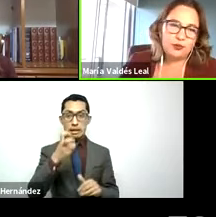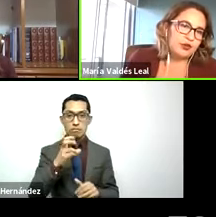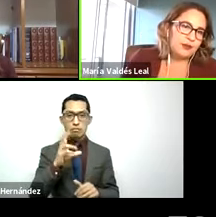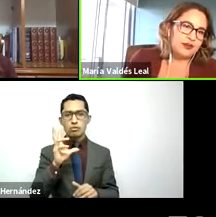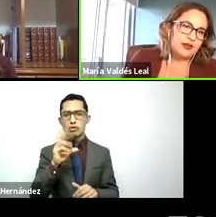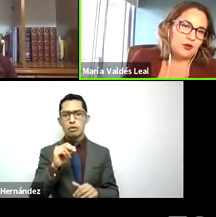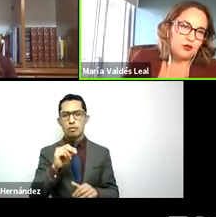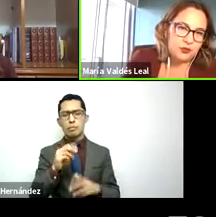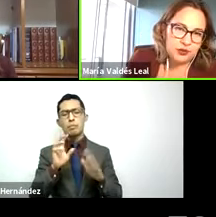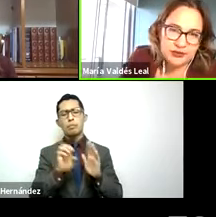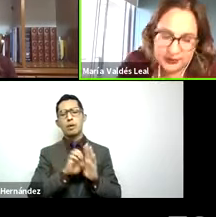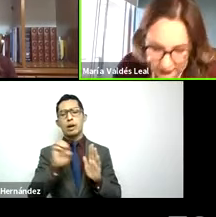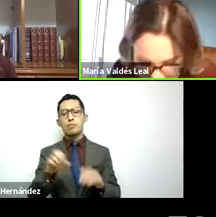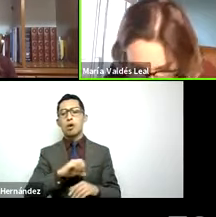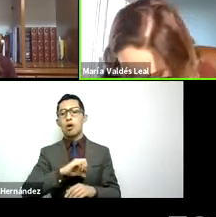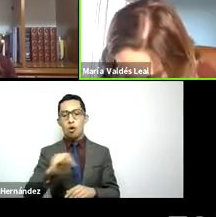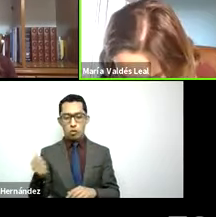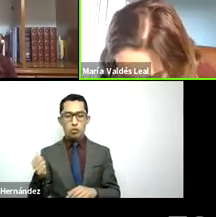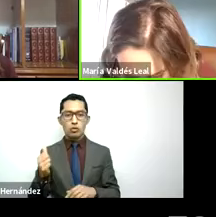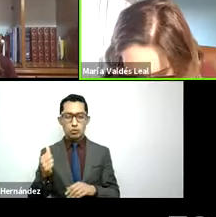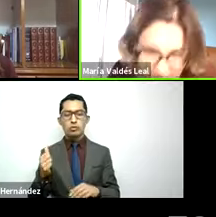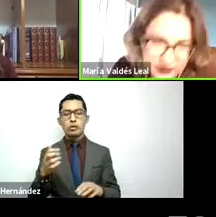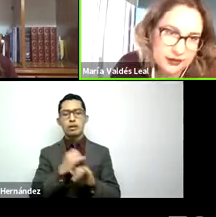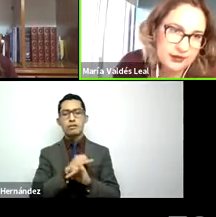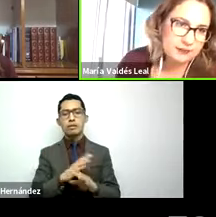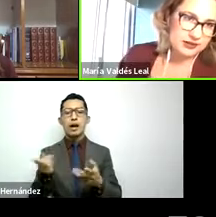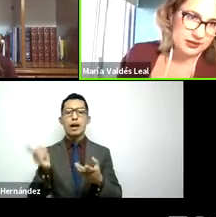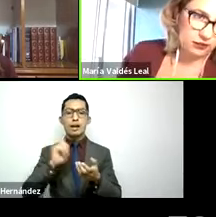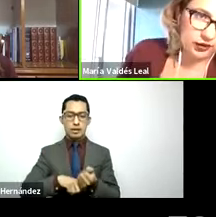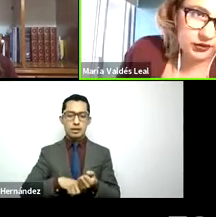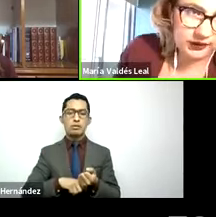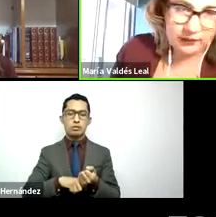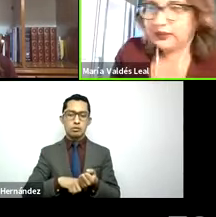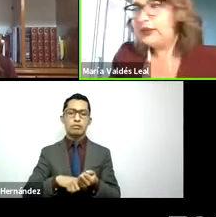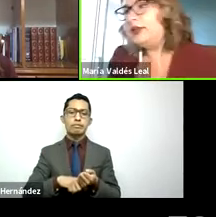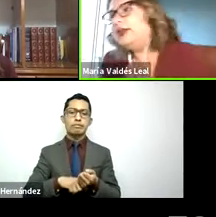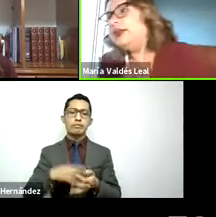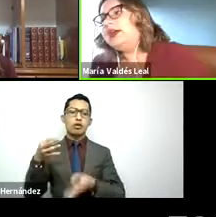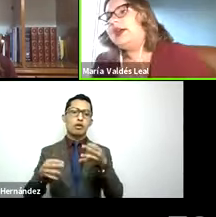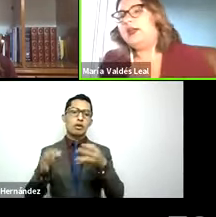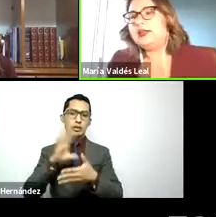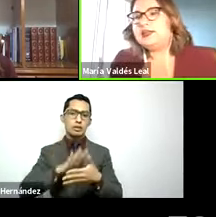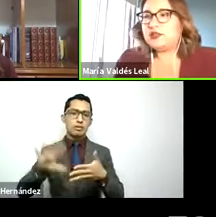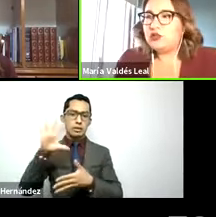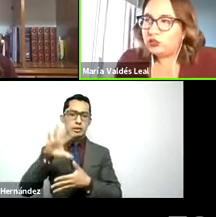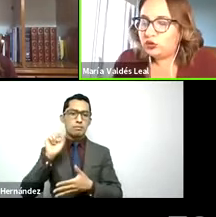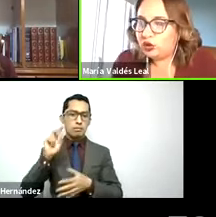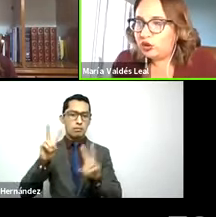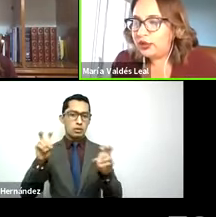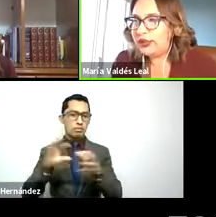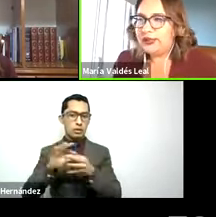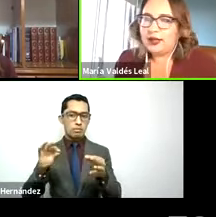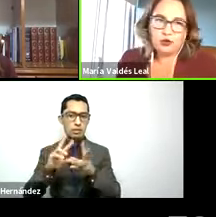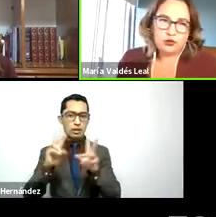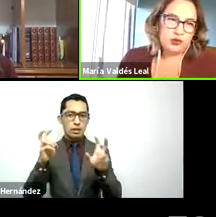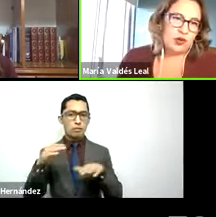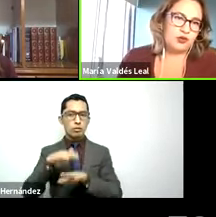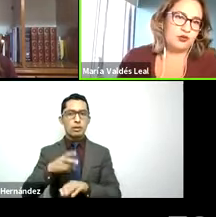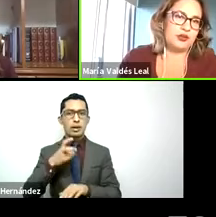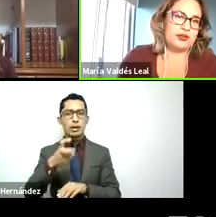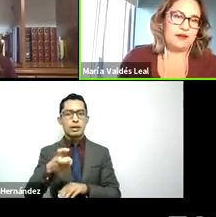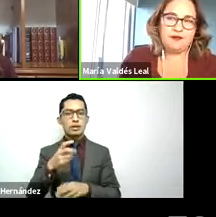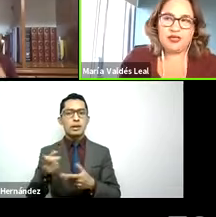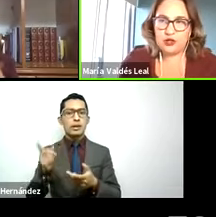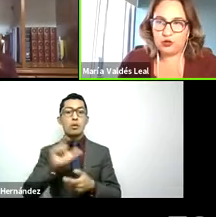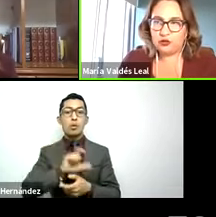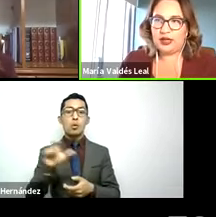caso, por otra parte, en la jurisprudencia de la Corte Interamericana también se ha abordado el tema. En ese asunto, la Corte,